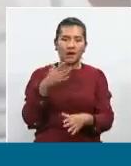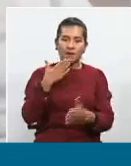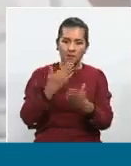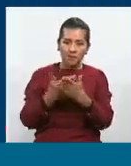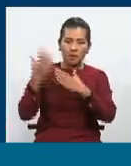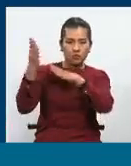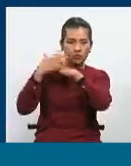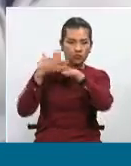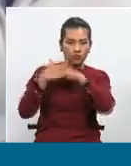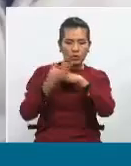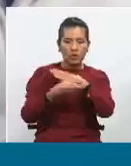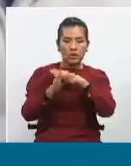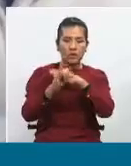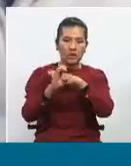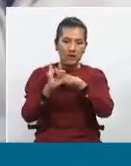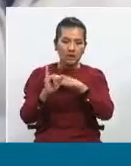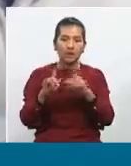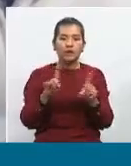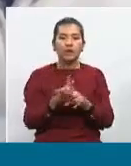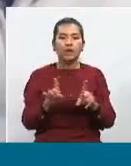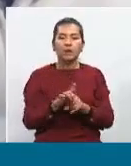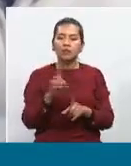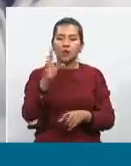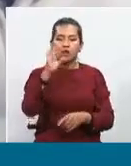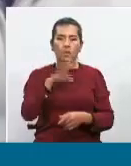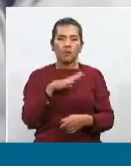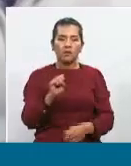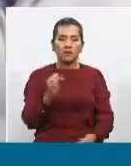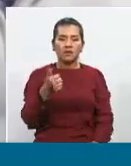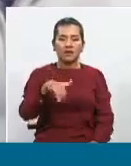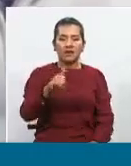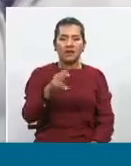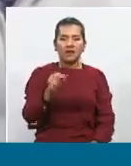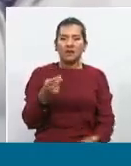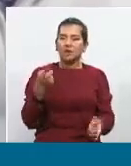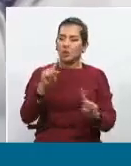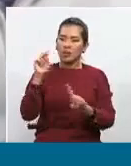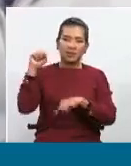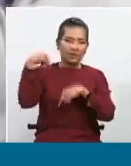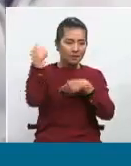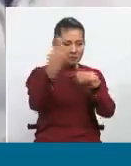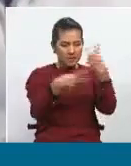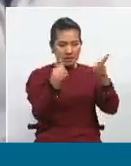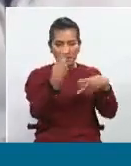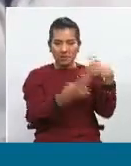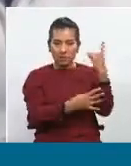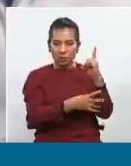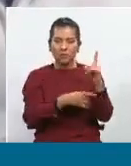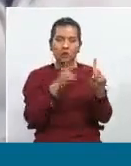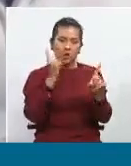recomendación que emitía el doctor García Sayán en ocasión de su visita oficial al país.